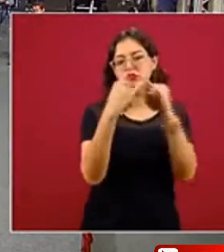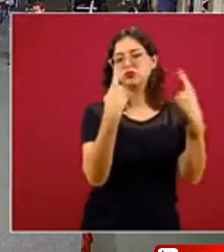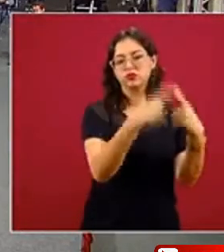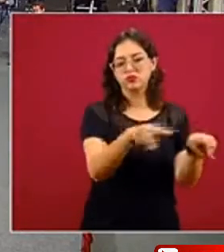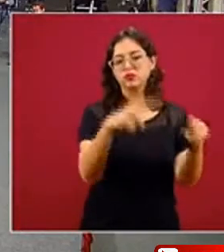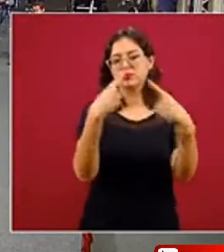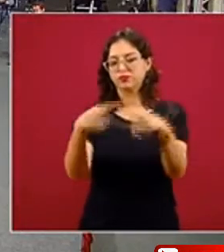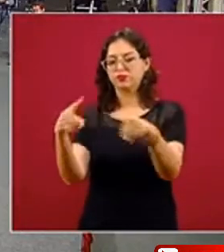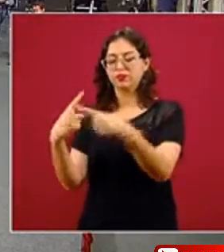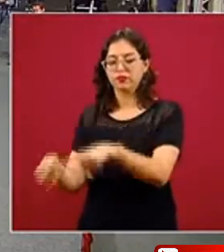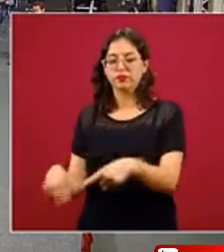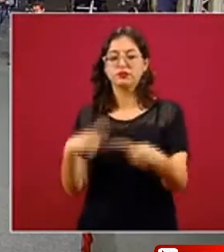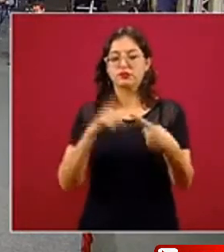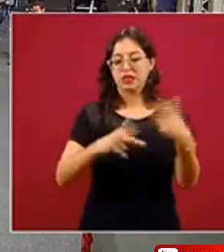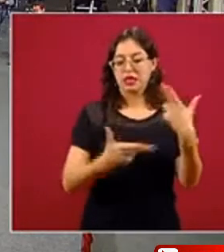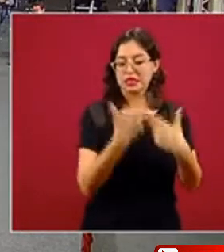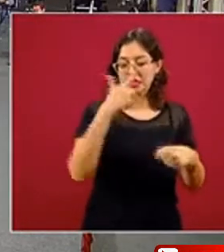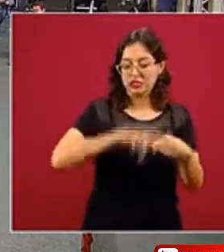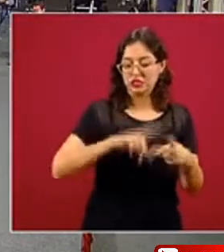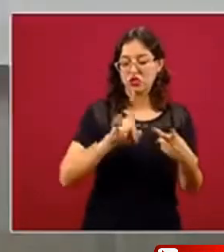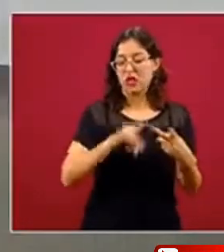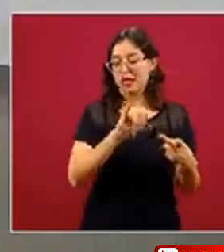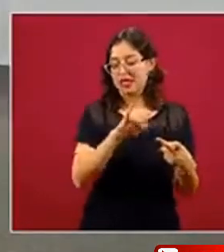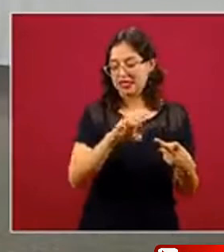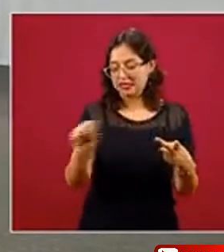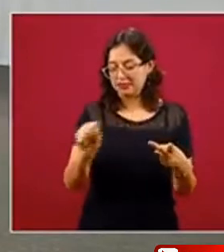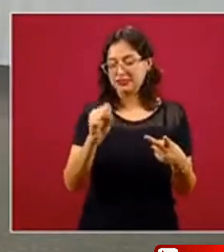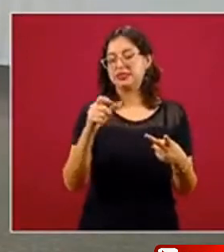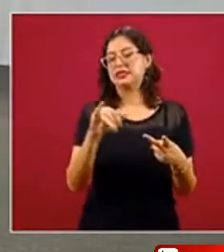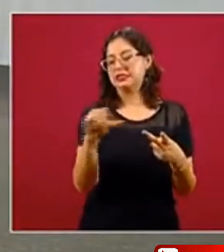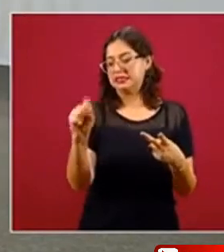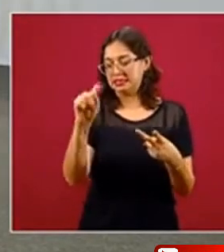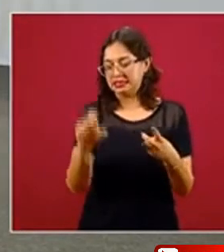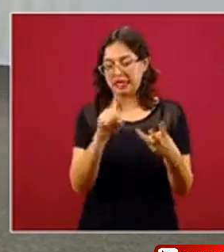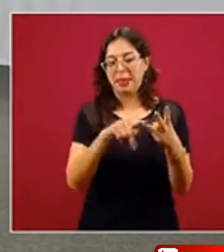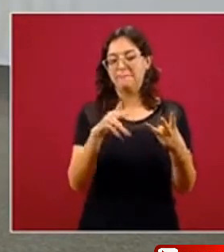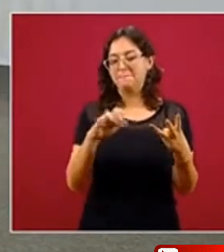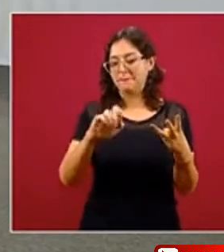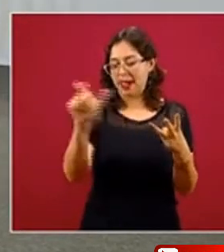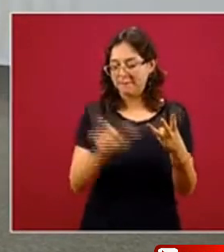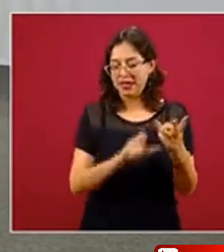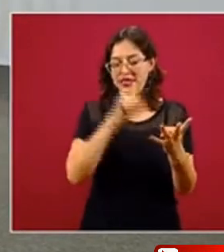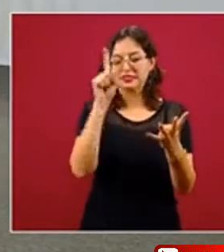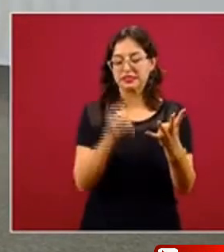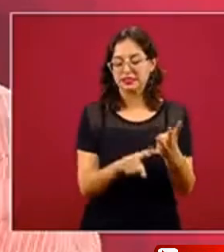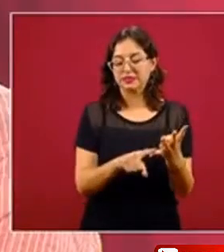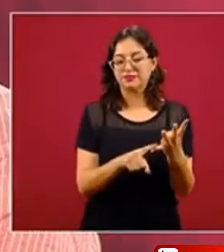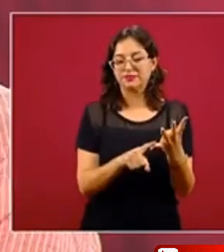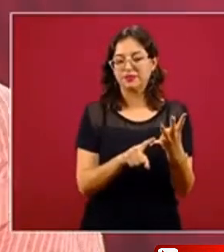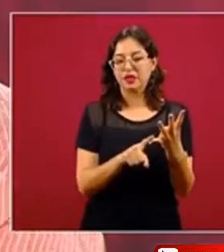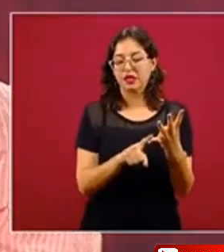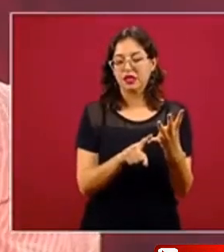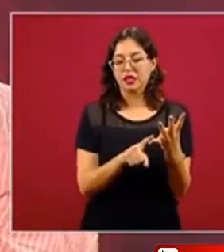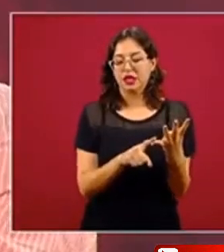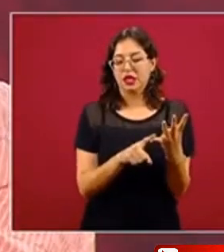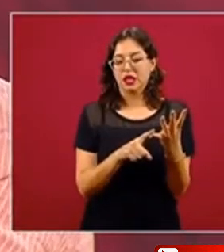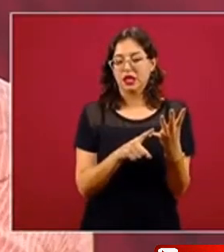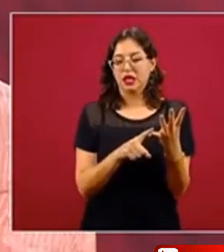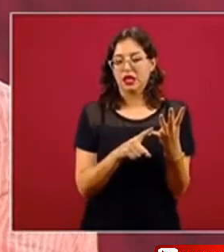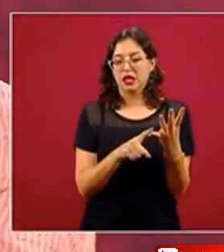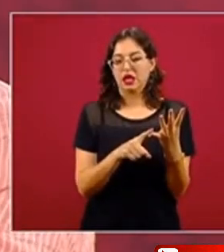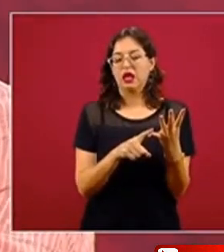instituciones, las instituciones nacionales, el Seguro Social, el ISSSTE, Pemex, en el lado civil,